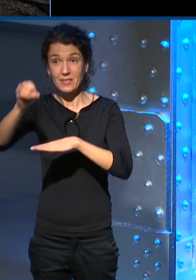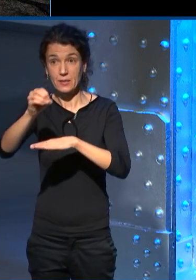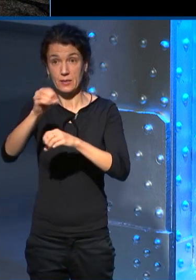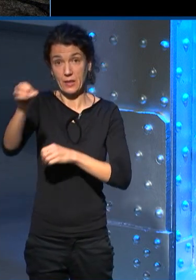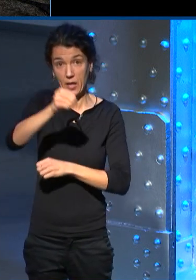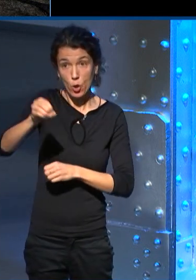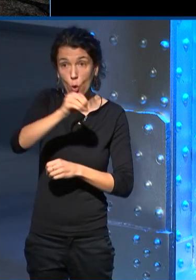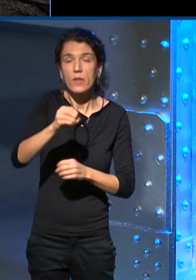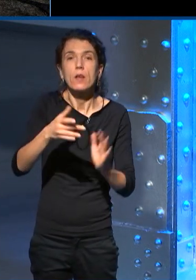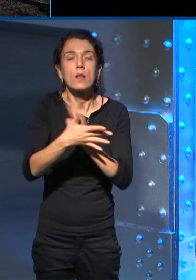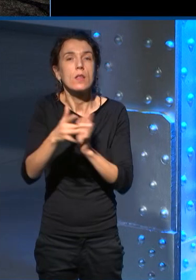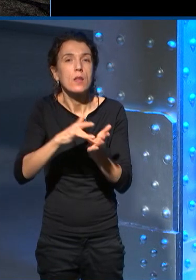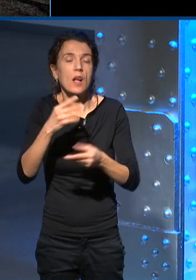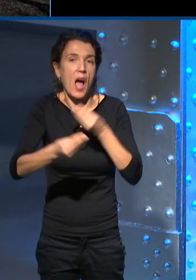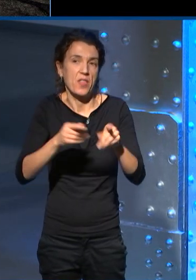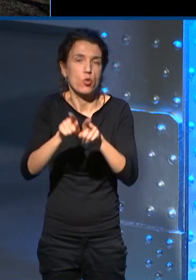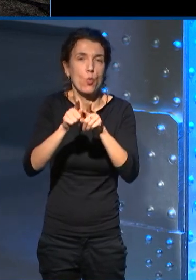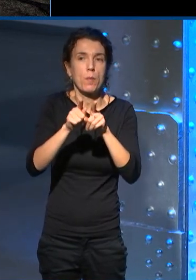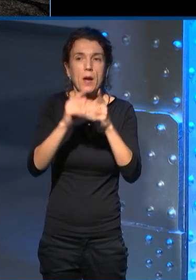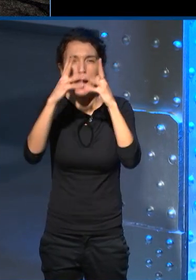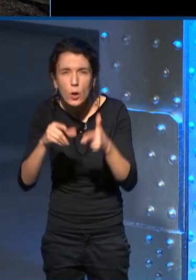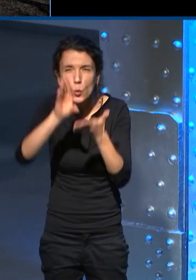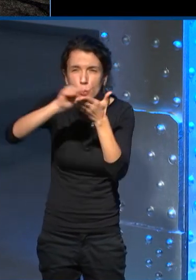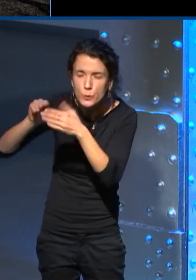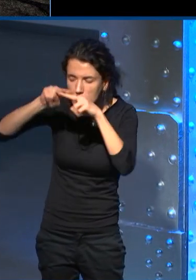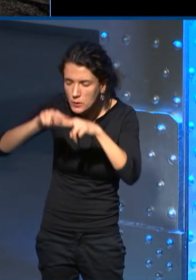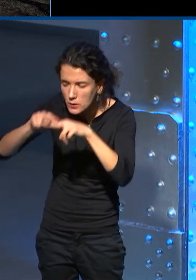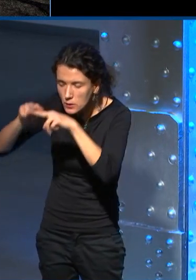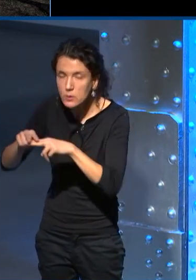astronauta en torno al asteroide pues haciendo operaciones, sacando muestras, etc.